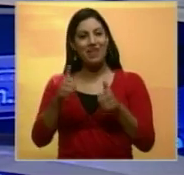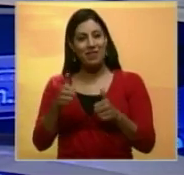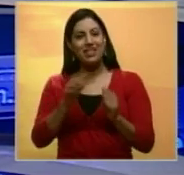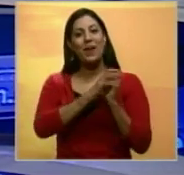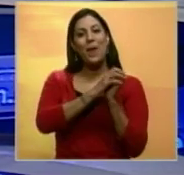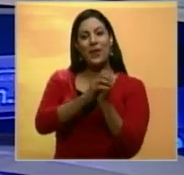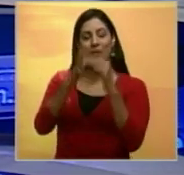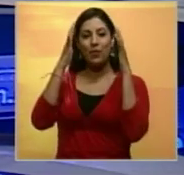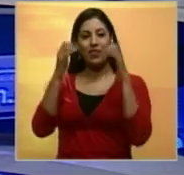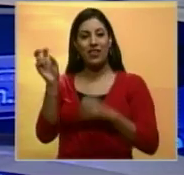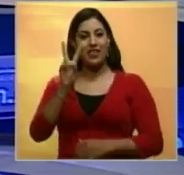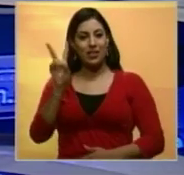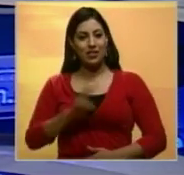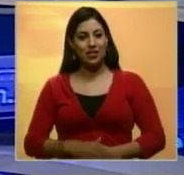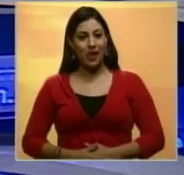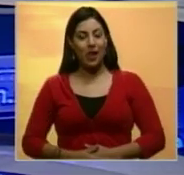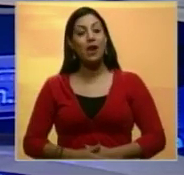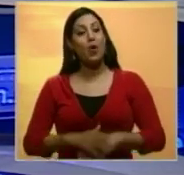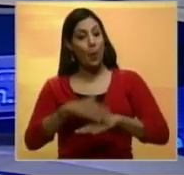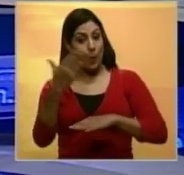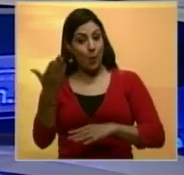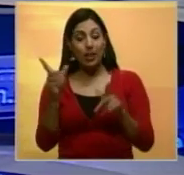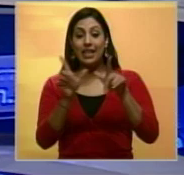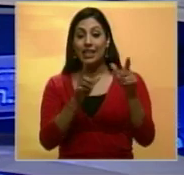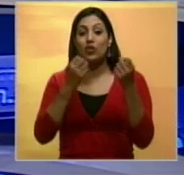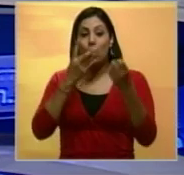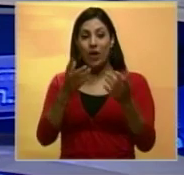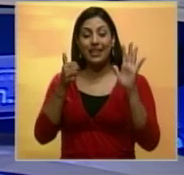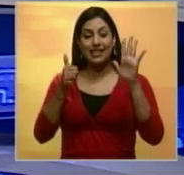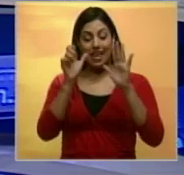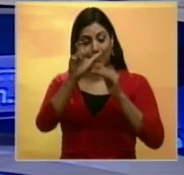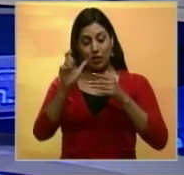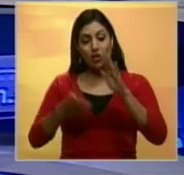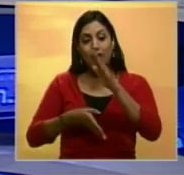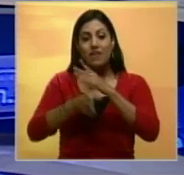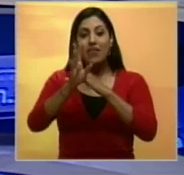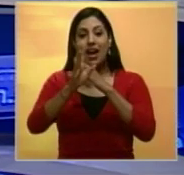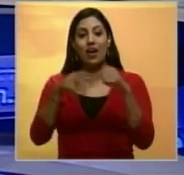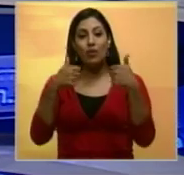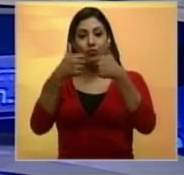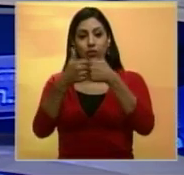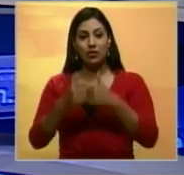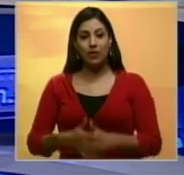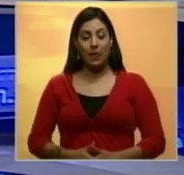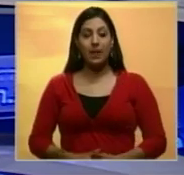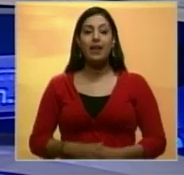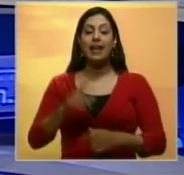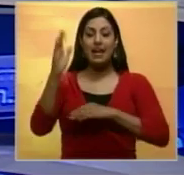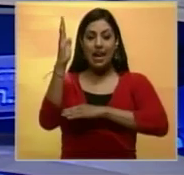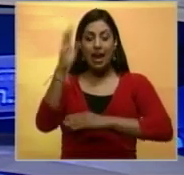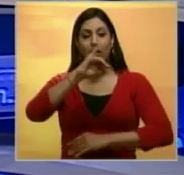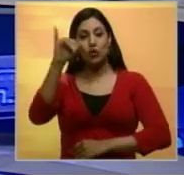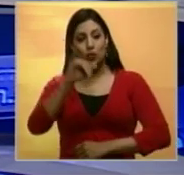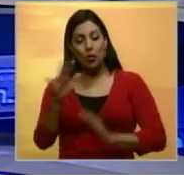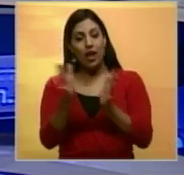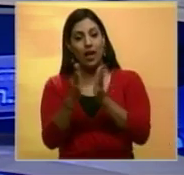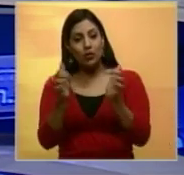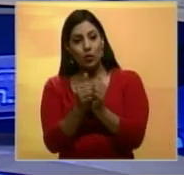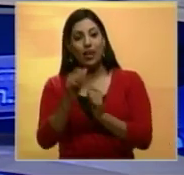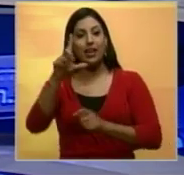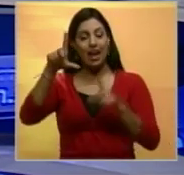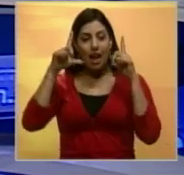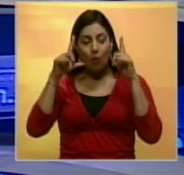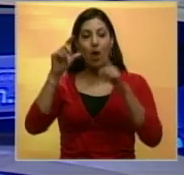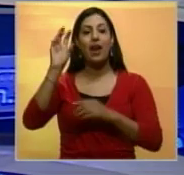con béisbol profesional venezolano. Porque ya se conocen los 6 clasificados a la ronda de playoffs. Lara, Zulia, Anzoátegui, La